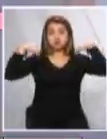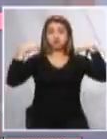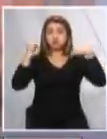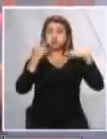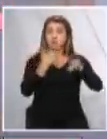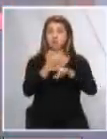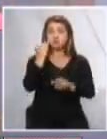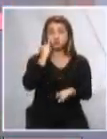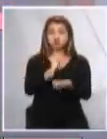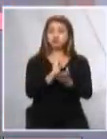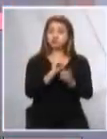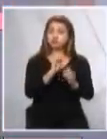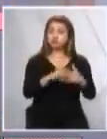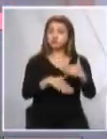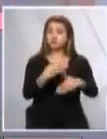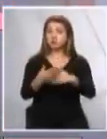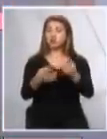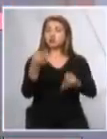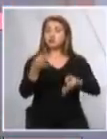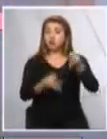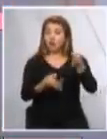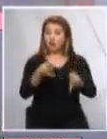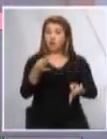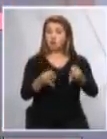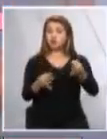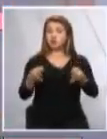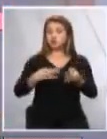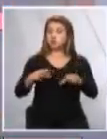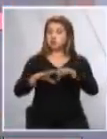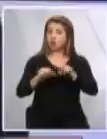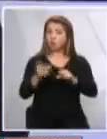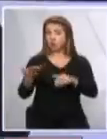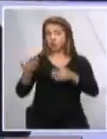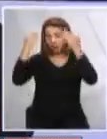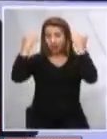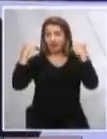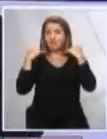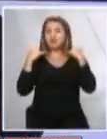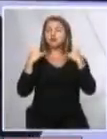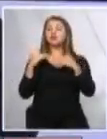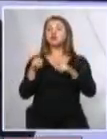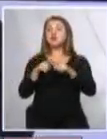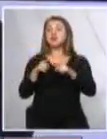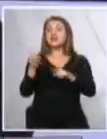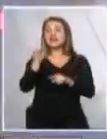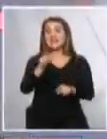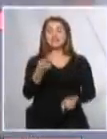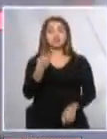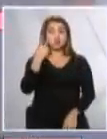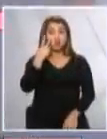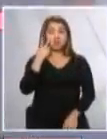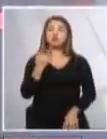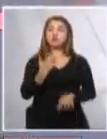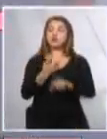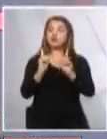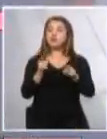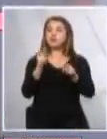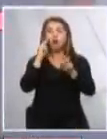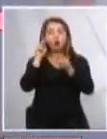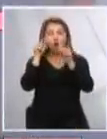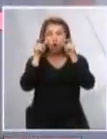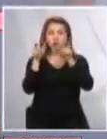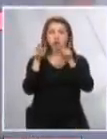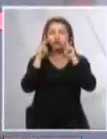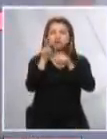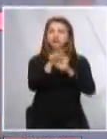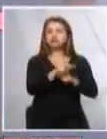institucionalidad, sí está funcionando tribunales. Yo estoy con Alberto, creo que el tema de Michelle Jorrat en impuesto interno es algo que hay que observar con mucha